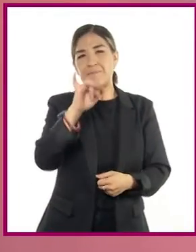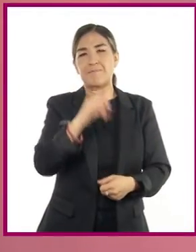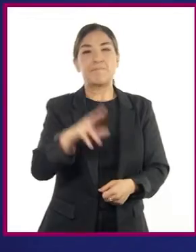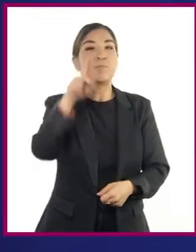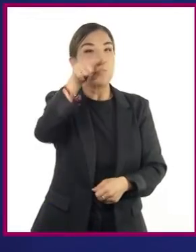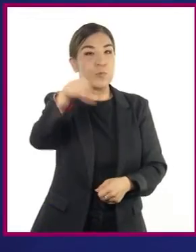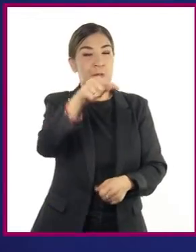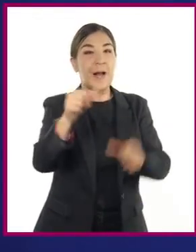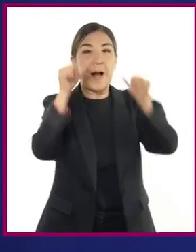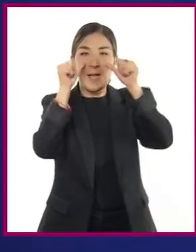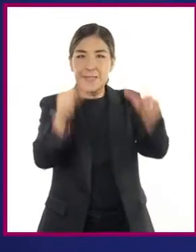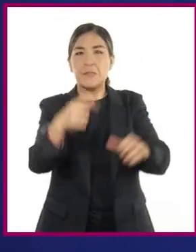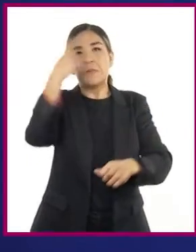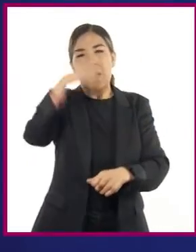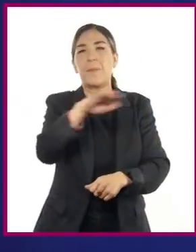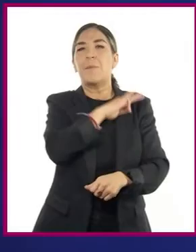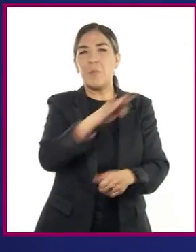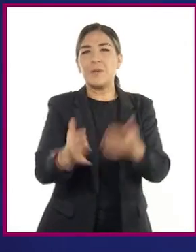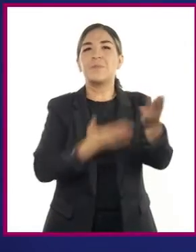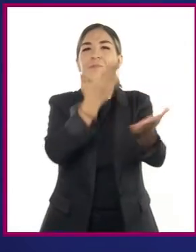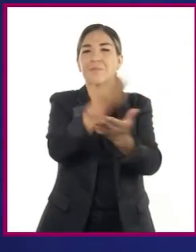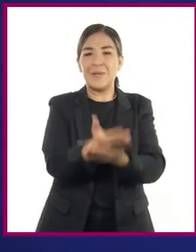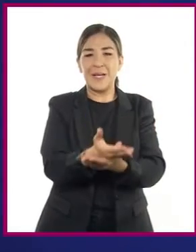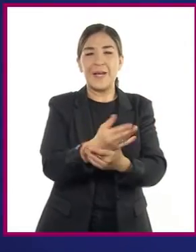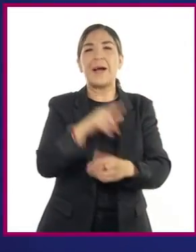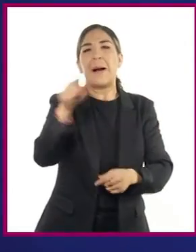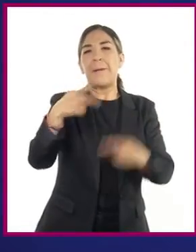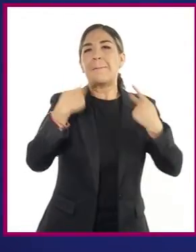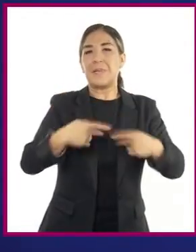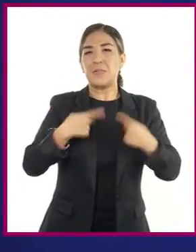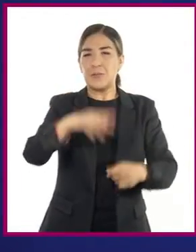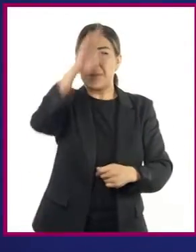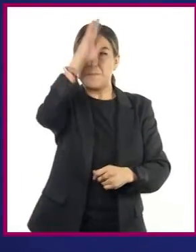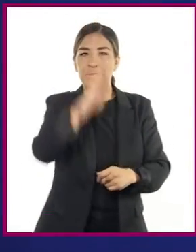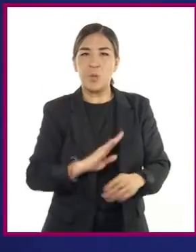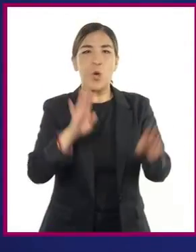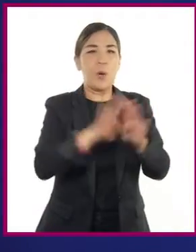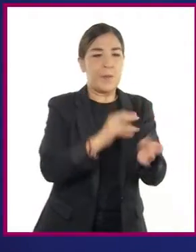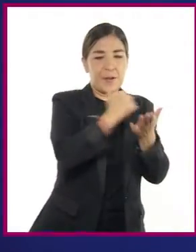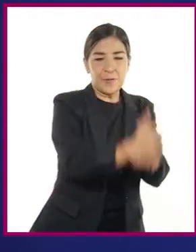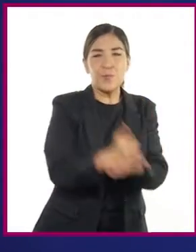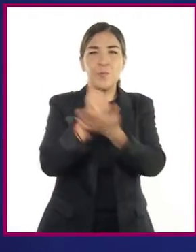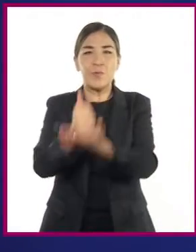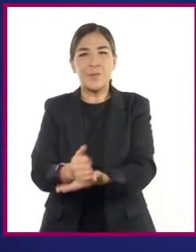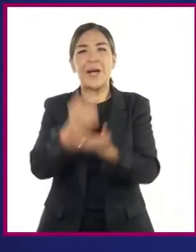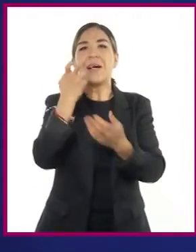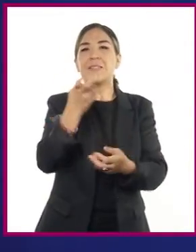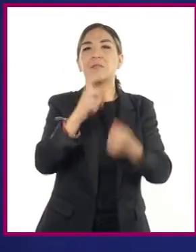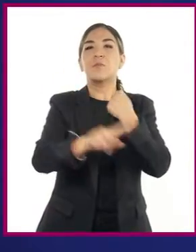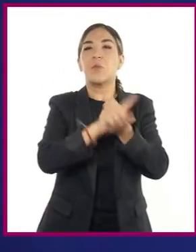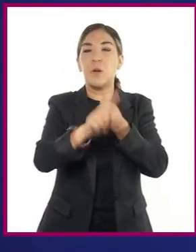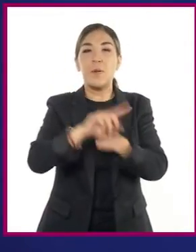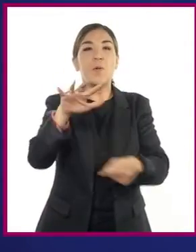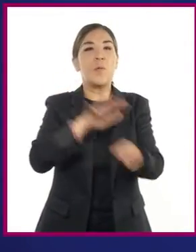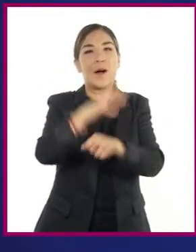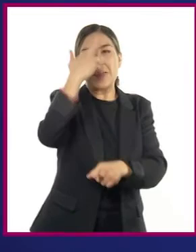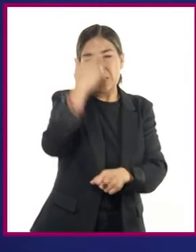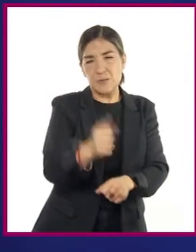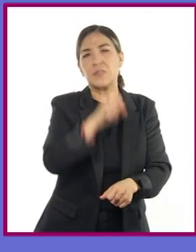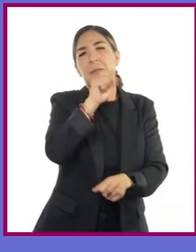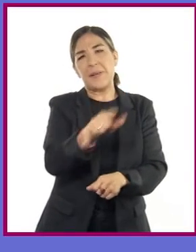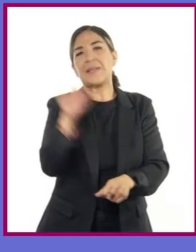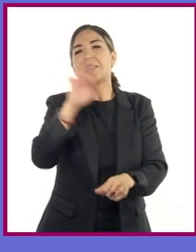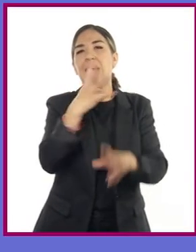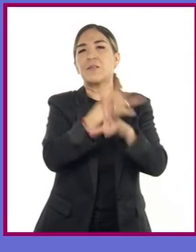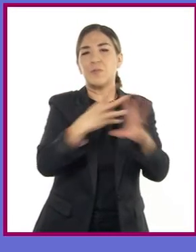Pongan mucha atención para que podamos proponerles a un mediador, ayudarles a identificar las causas y posibles soluciones a su